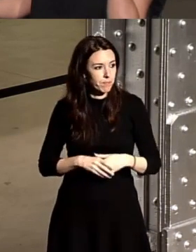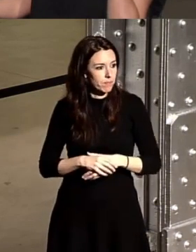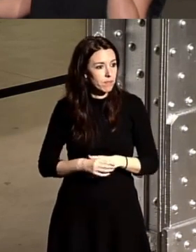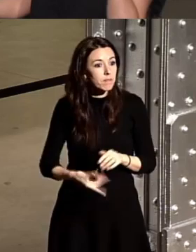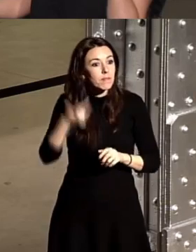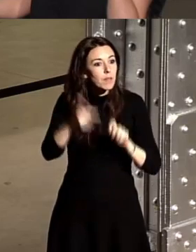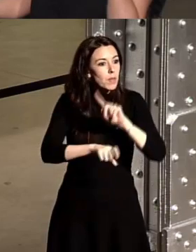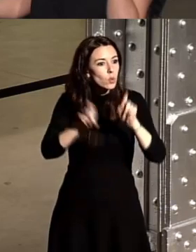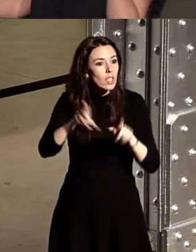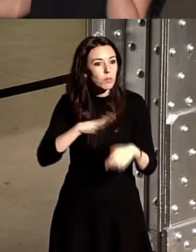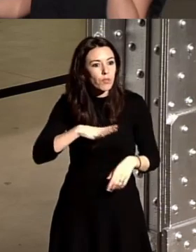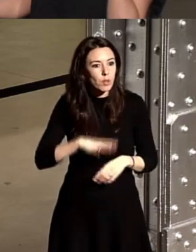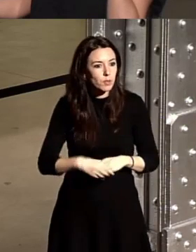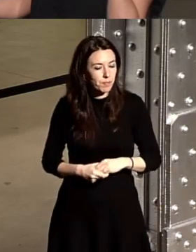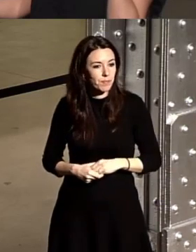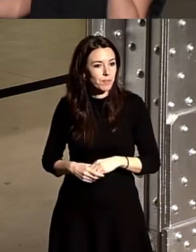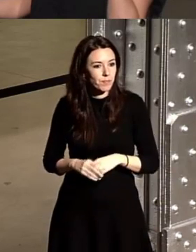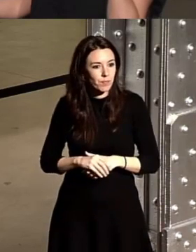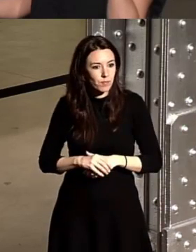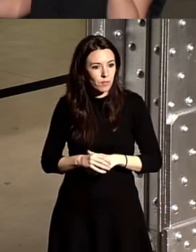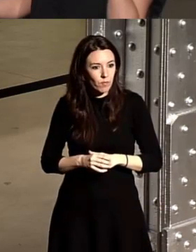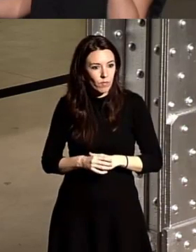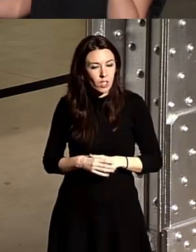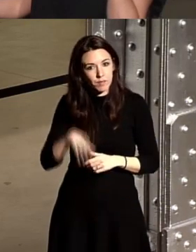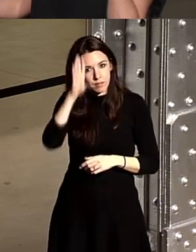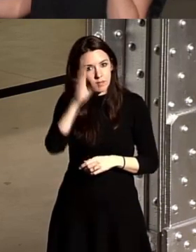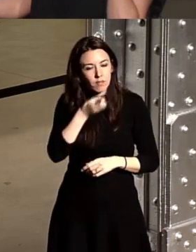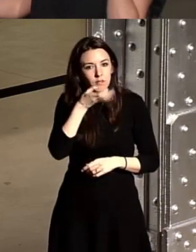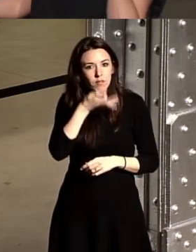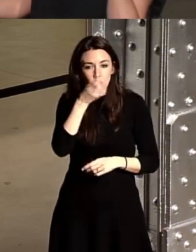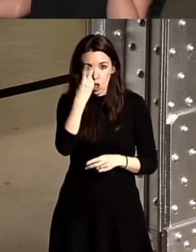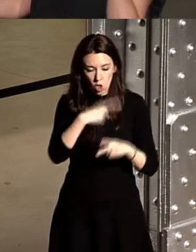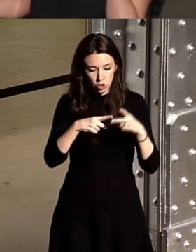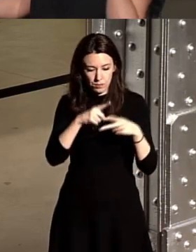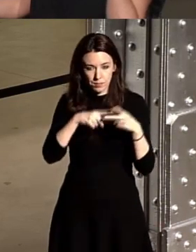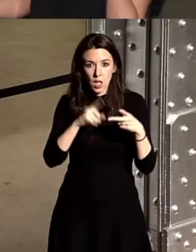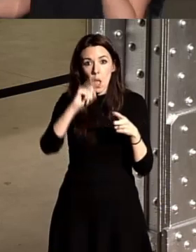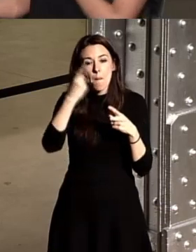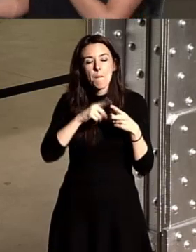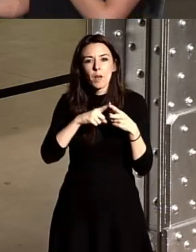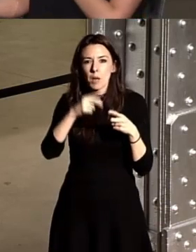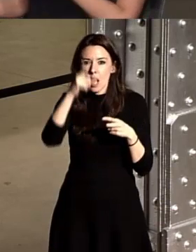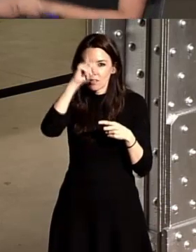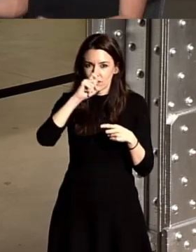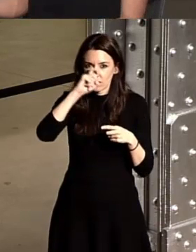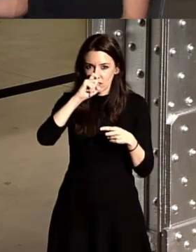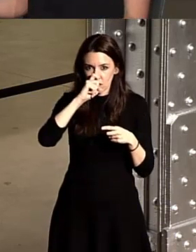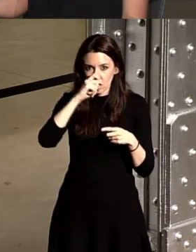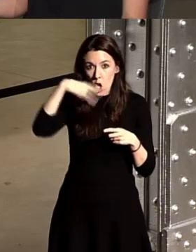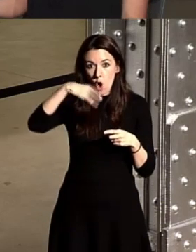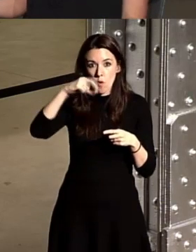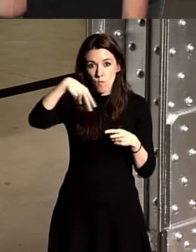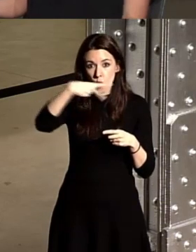Más preguntas, por favor. Hola, buenas tardes. Dos cosas. La primera, un recordatorio a Juancho Rodríguez,